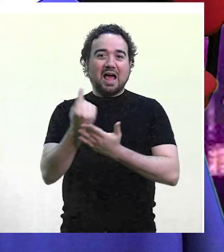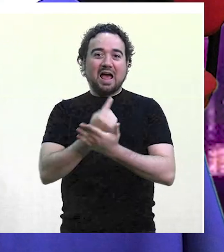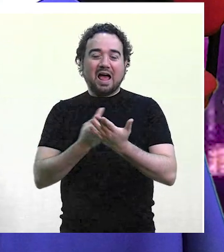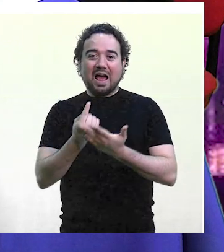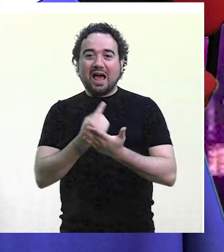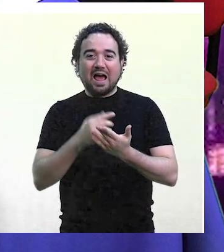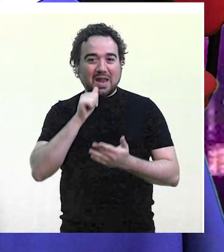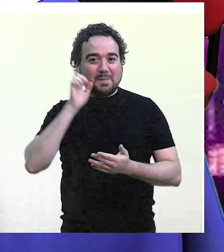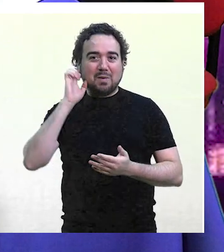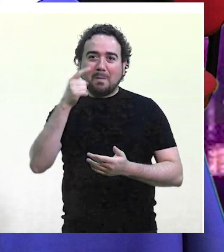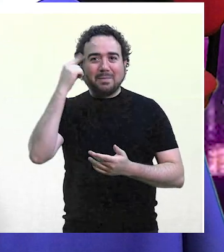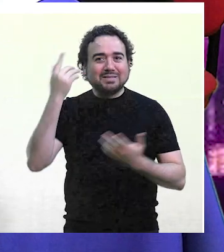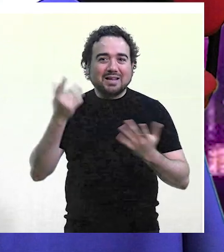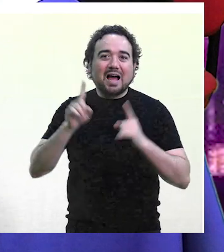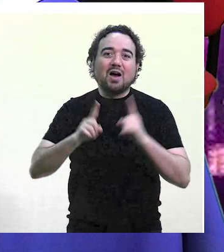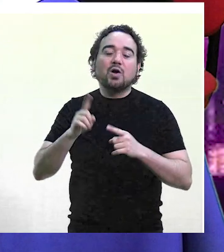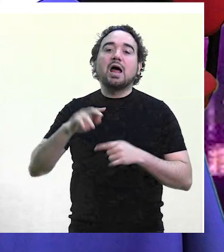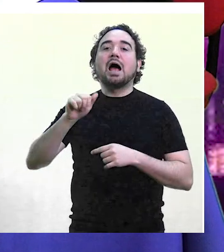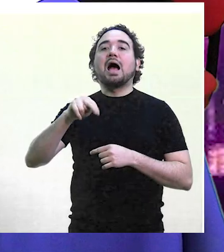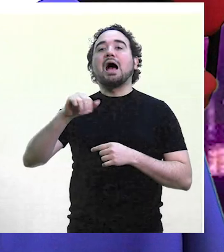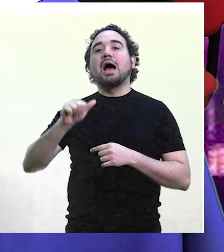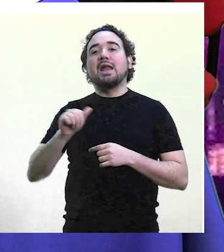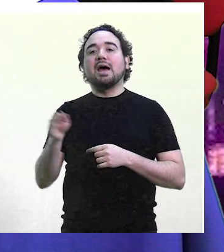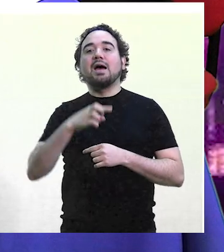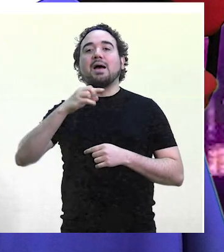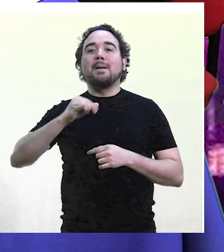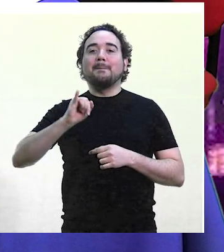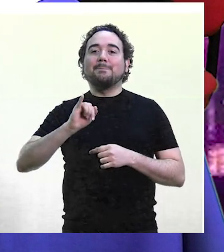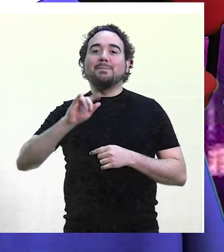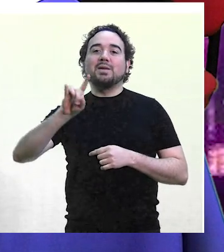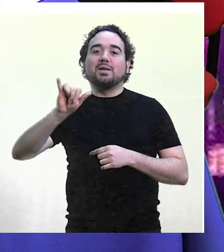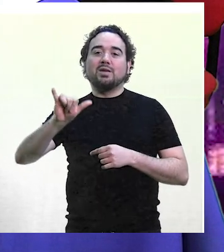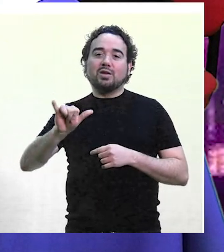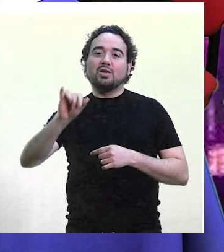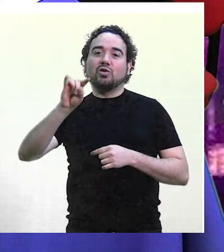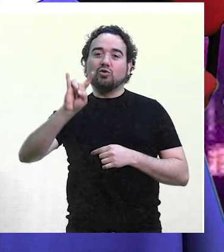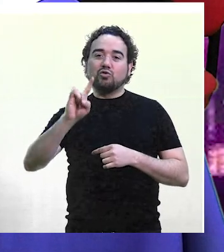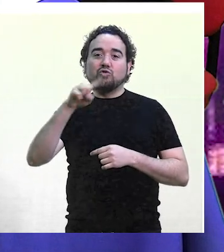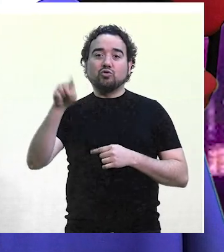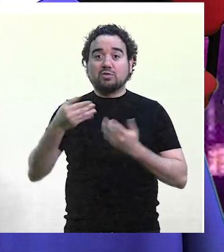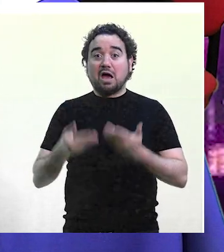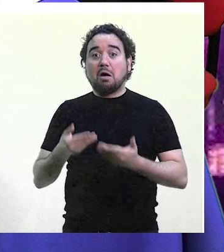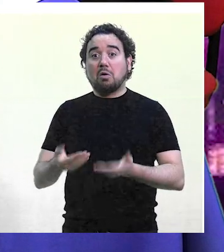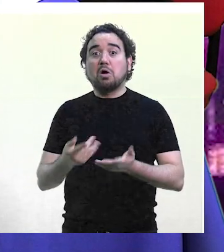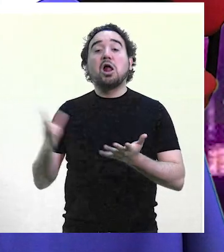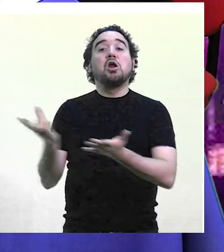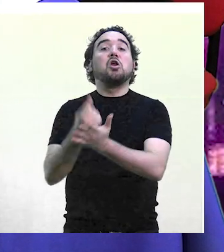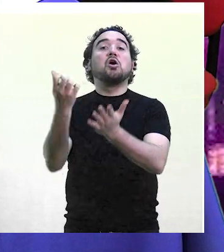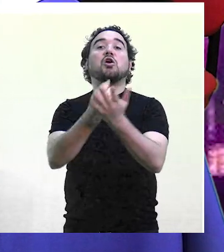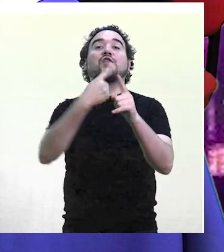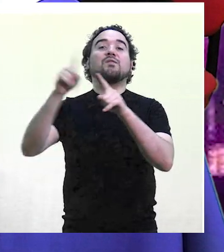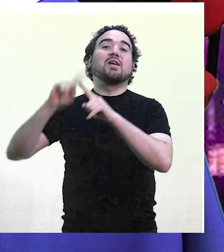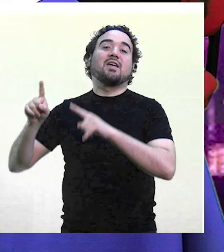en anime. Sería increíble. ¿A ustedes quién se le podría ocurrir un personaje? Ana Tijoux, por ejemplo, mucho más contemporánea, artista que ha tenido increíble logro a